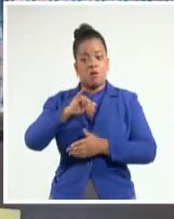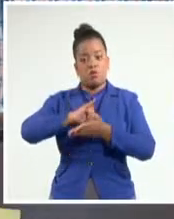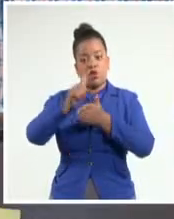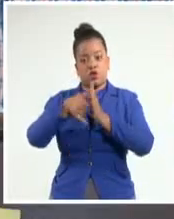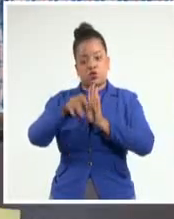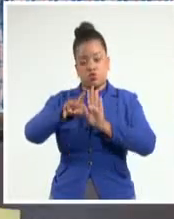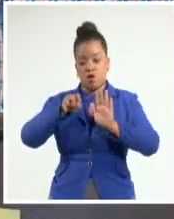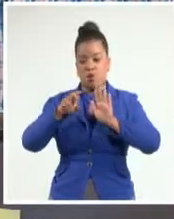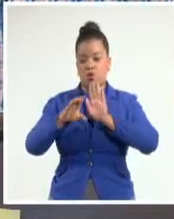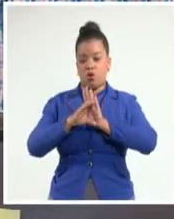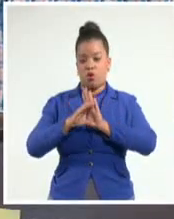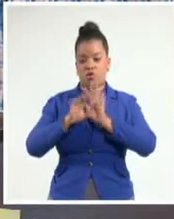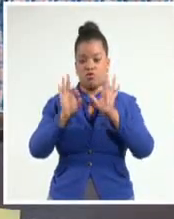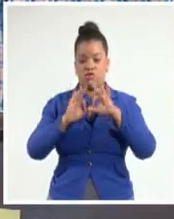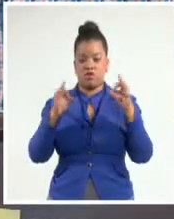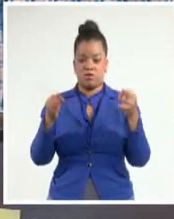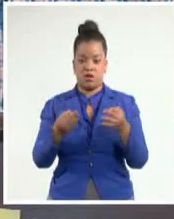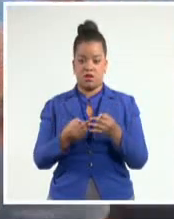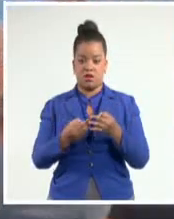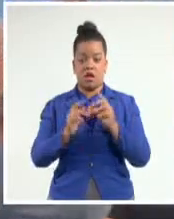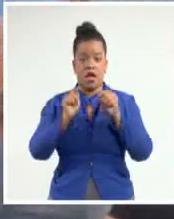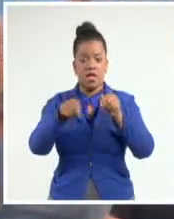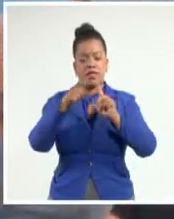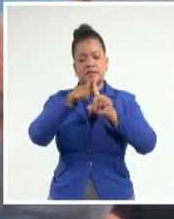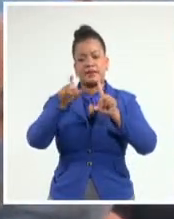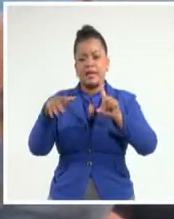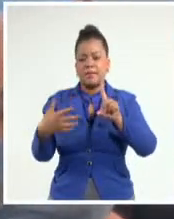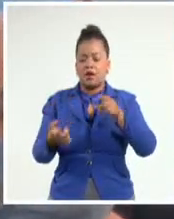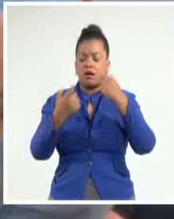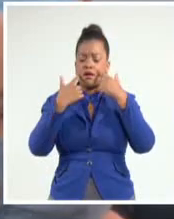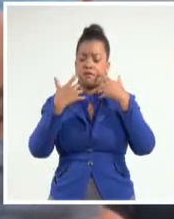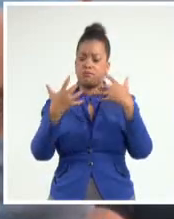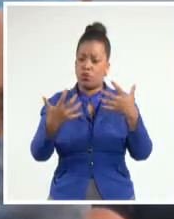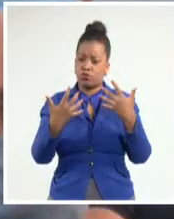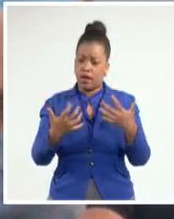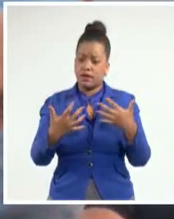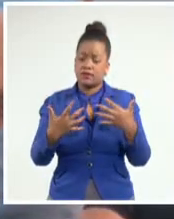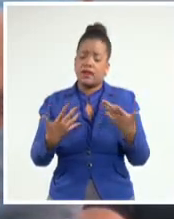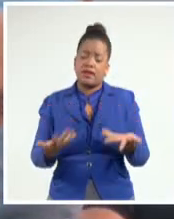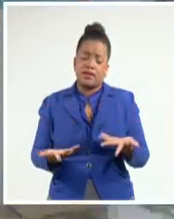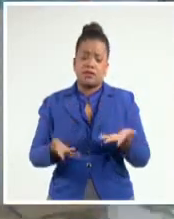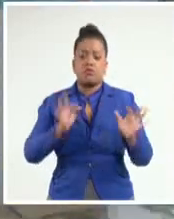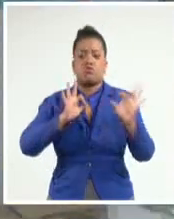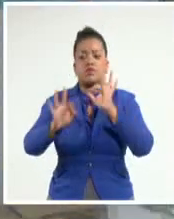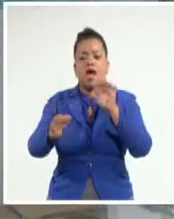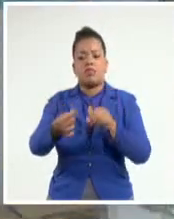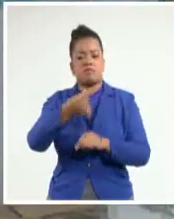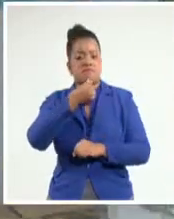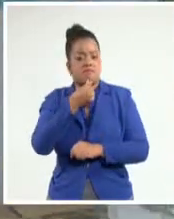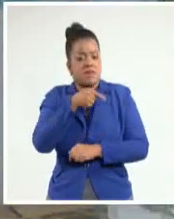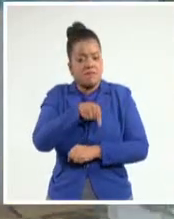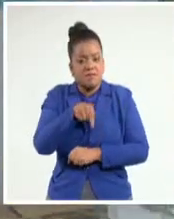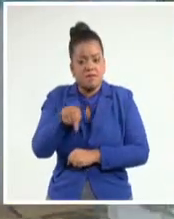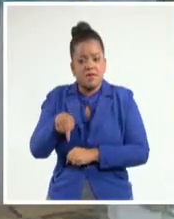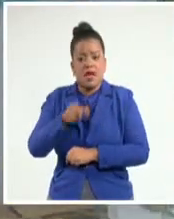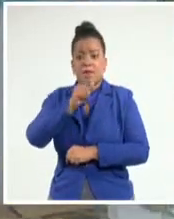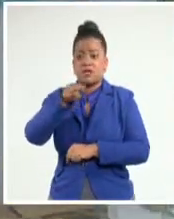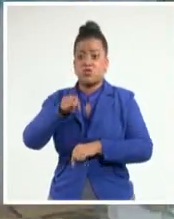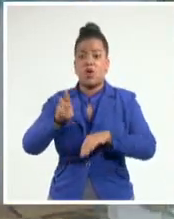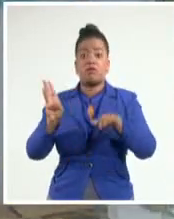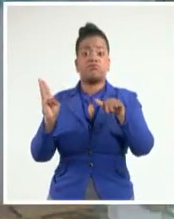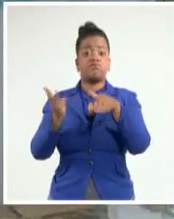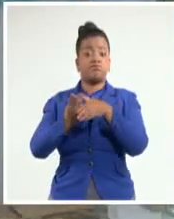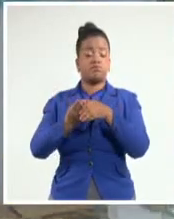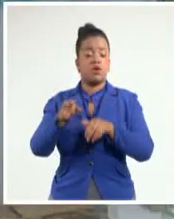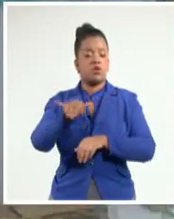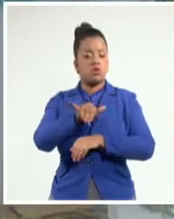Familias. Las intervenciones abordaron el valor de aspectos vinculados a la protección de los ancianos, las personas con discapacidad y